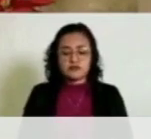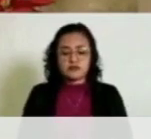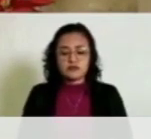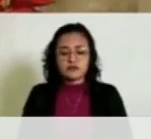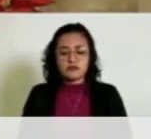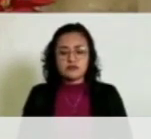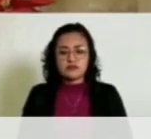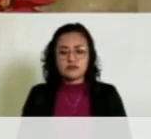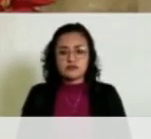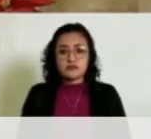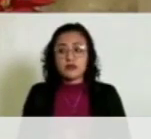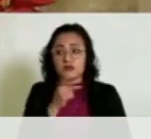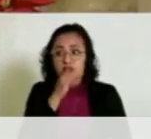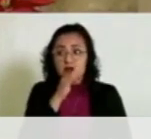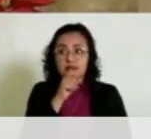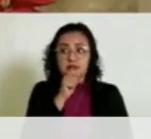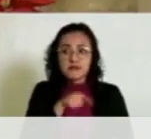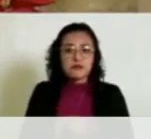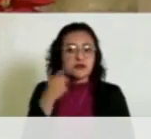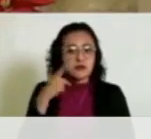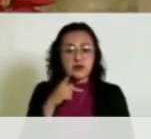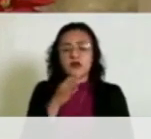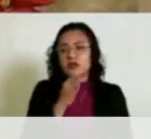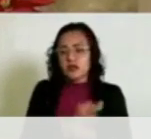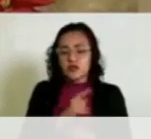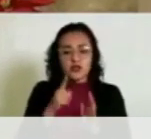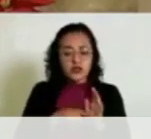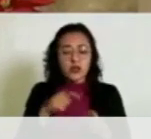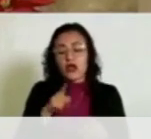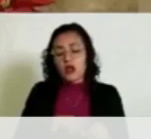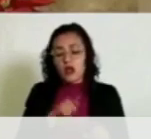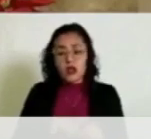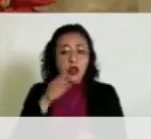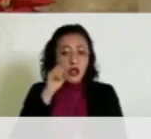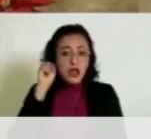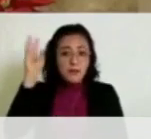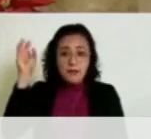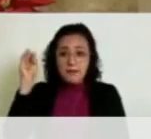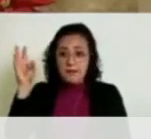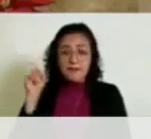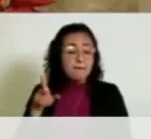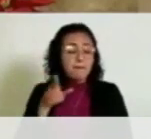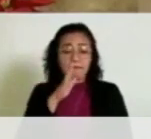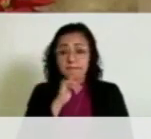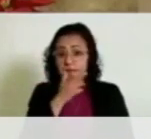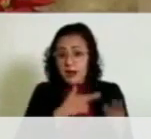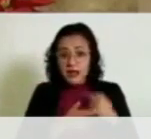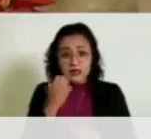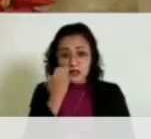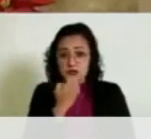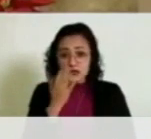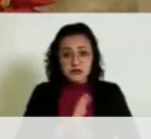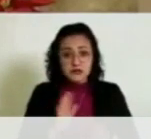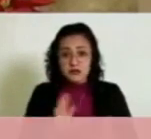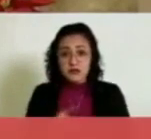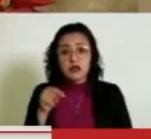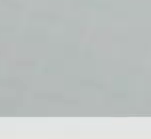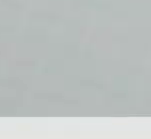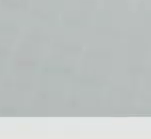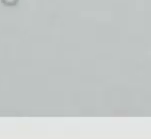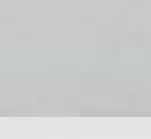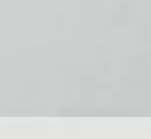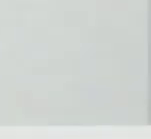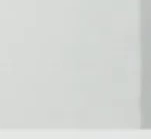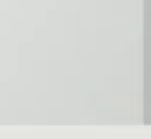pero se confundan los padres en pueblo estamos en naranja y no puede haber regreso presencial a clases acá en puebla